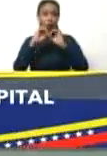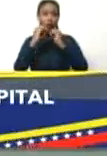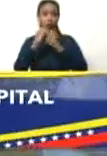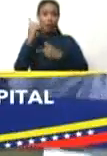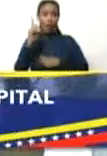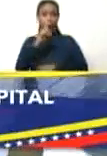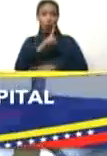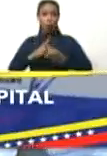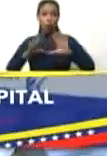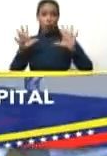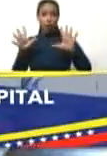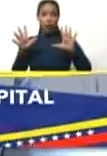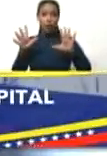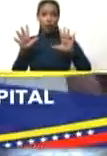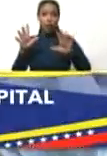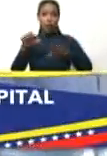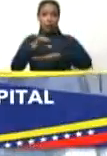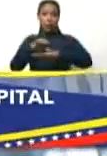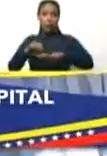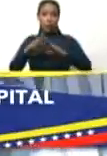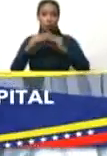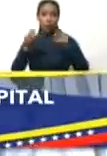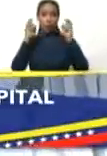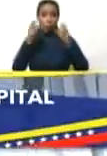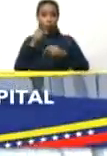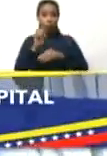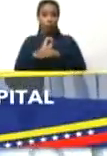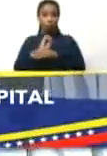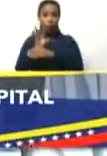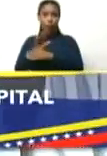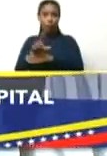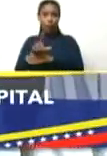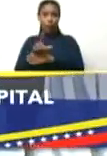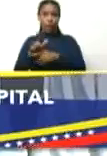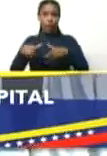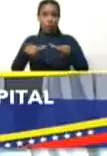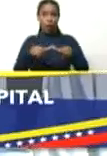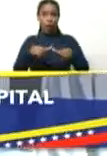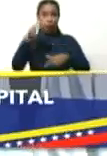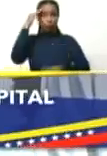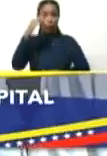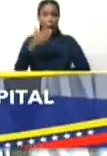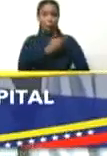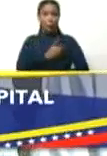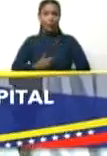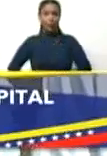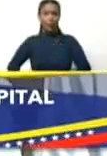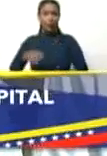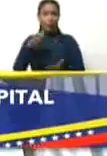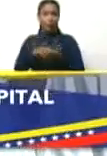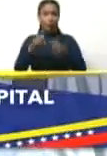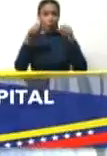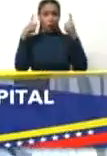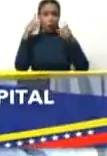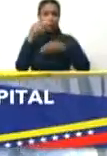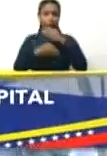del 1x10 quirúrgico, para que todos los casos que usted envíe desde el puesto de comando presidencial al estado de La Guaira